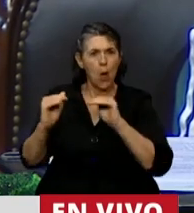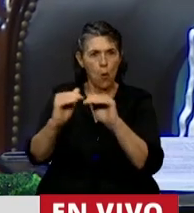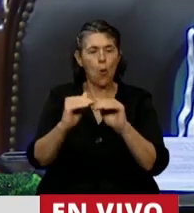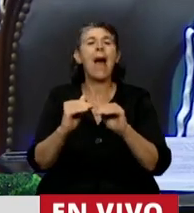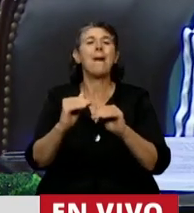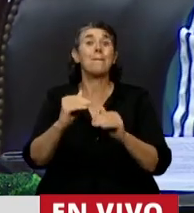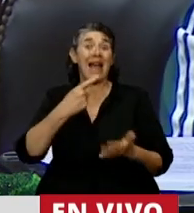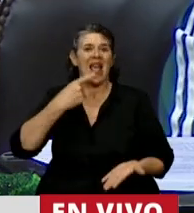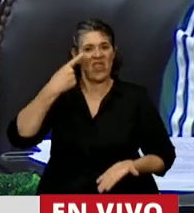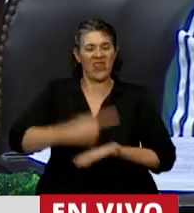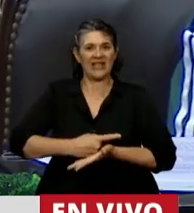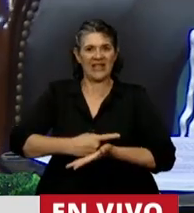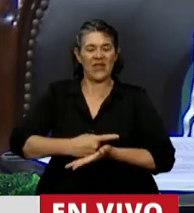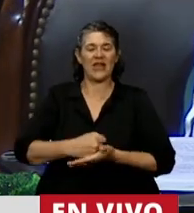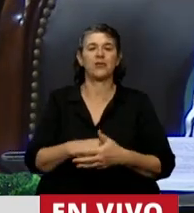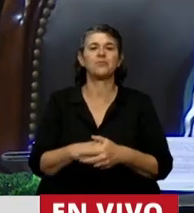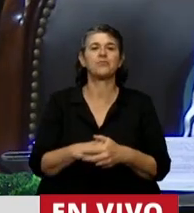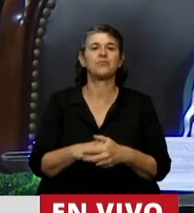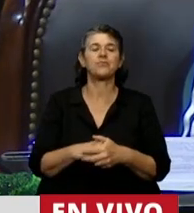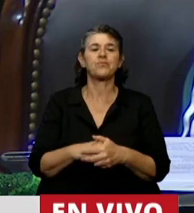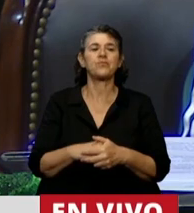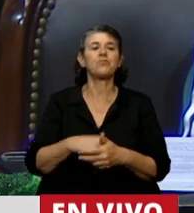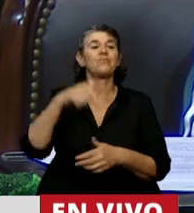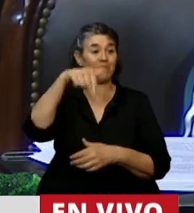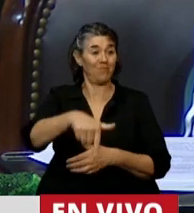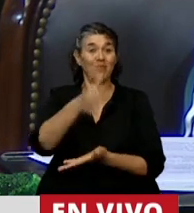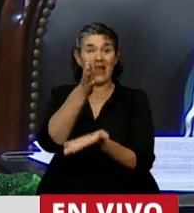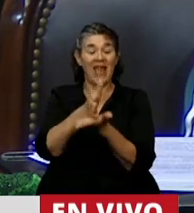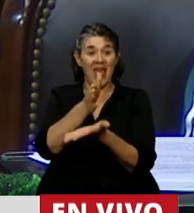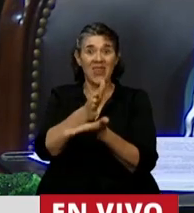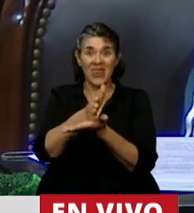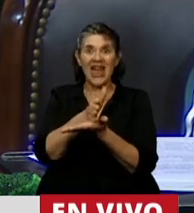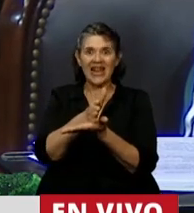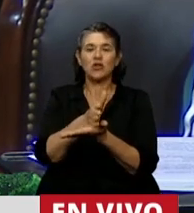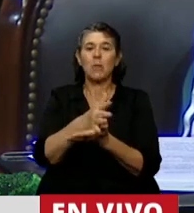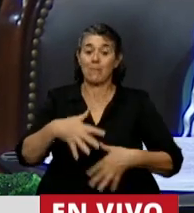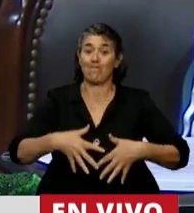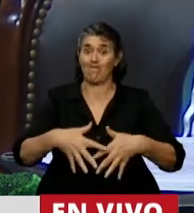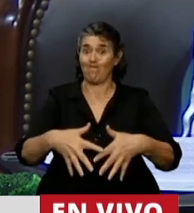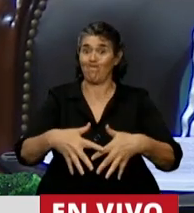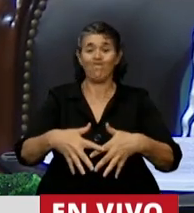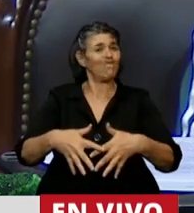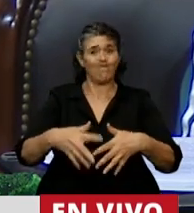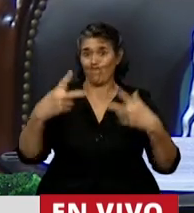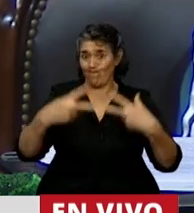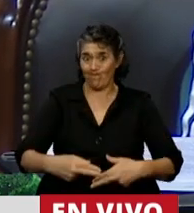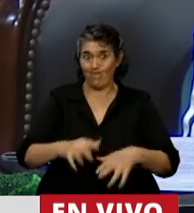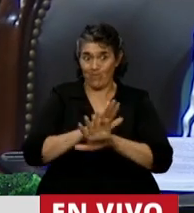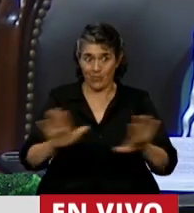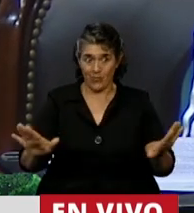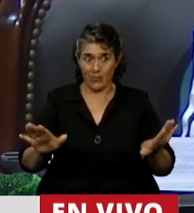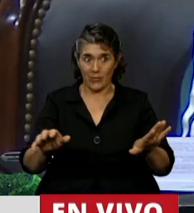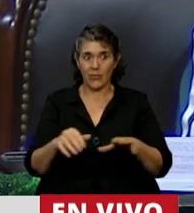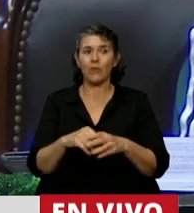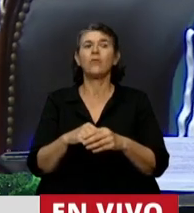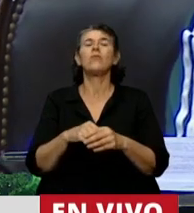Estamos por votar este derecho a la interrupción voluntaria del embarazo, que podríamos decir en este marco que ya es, además de una